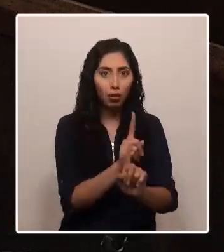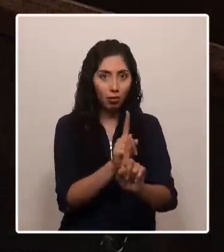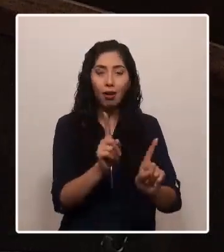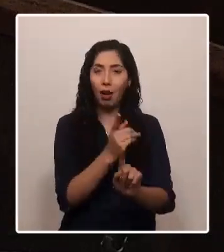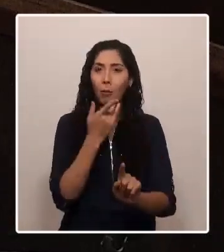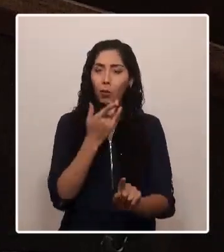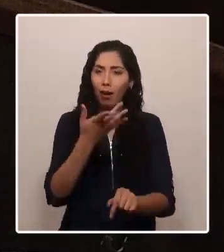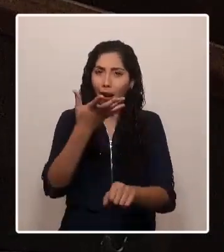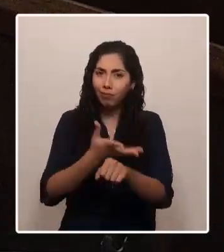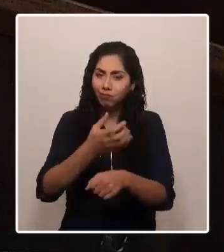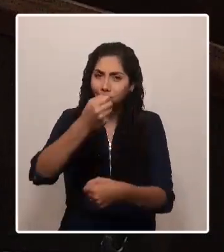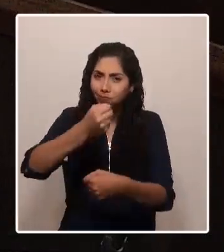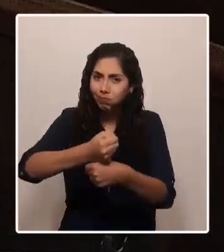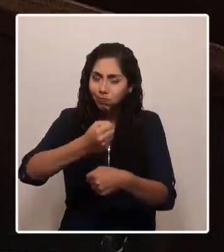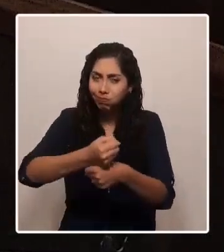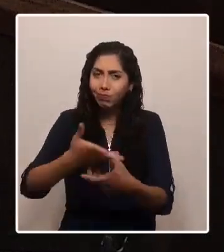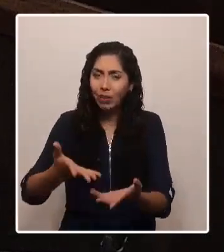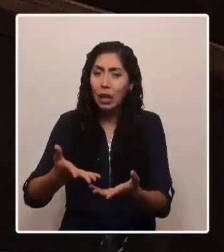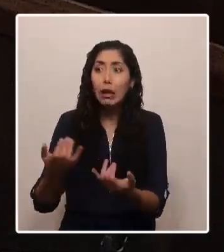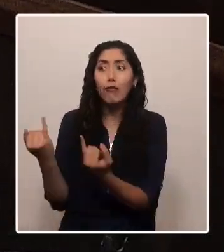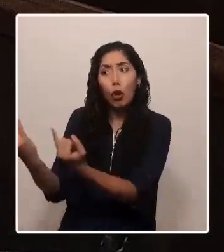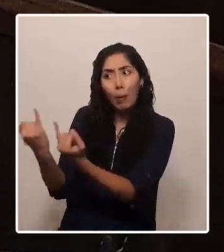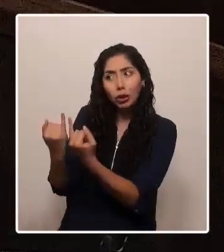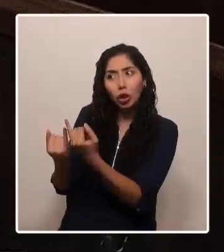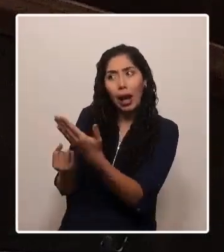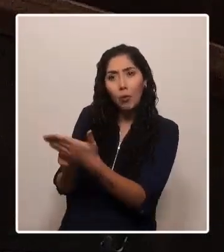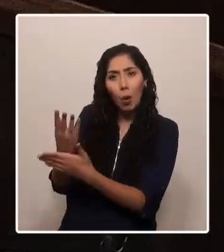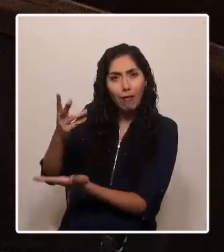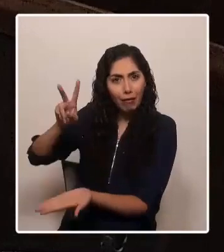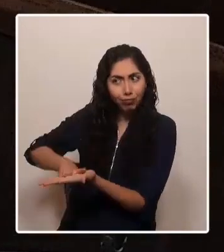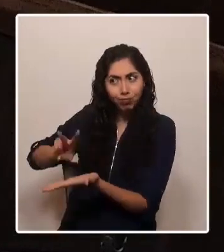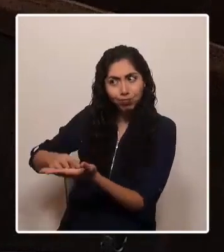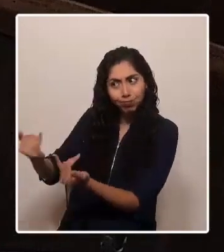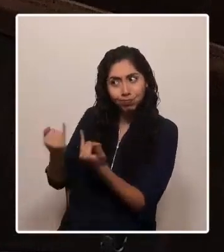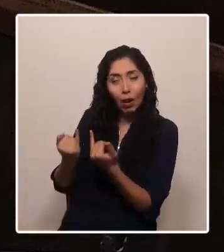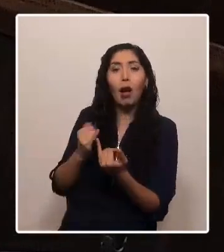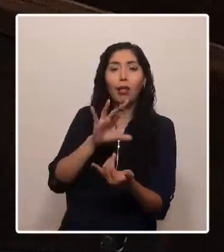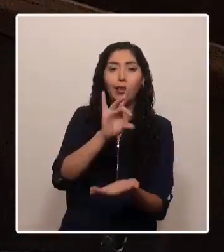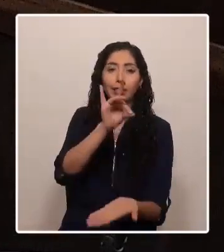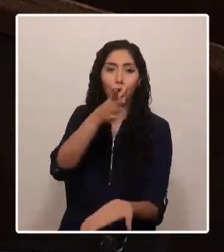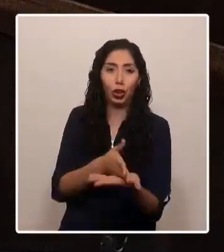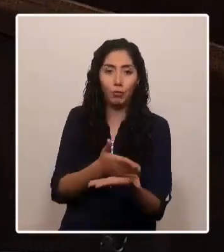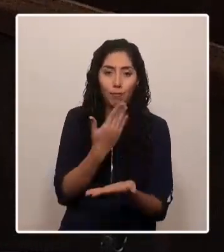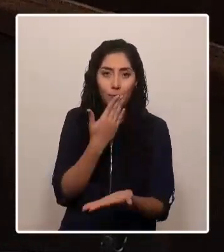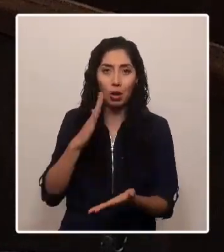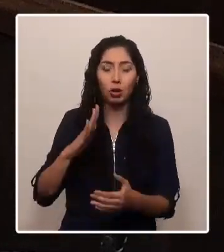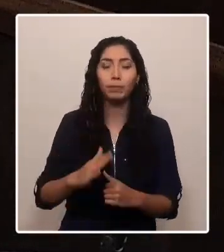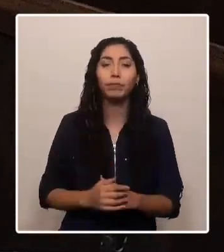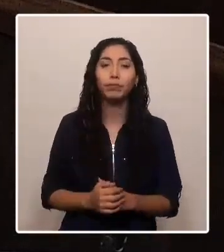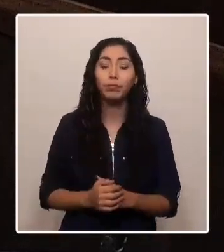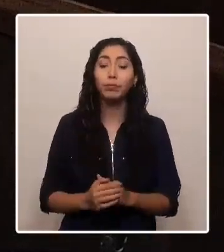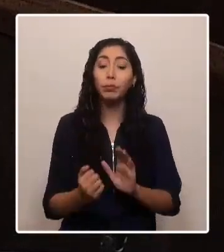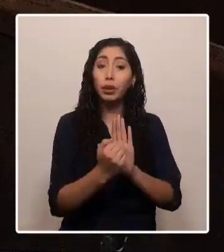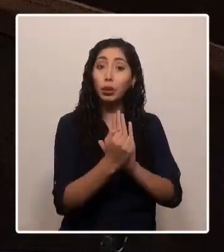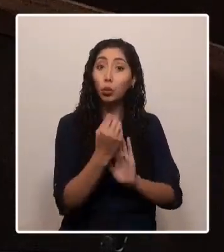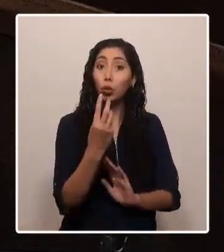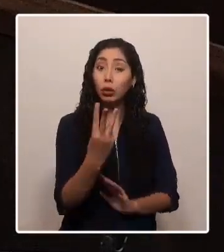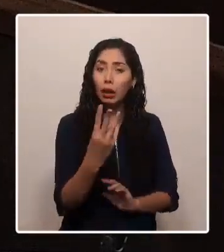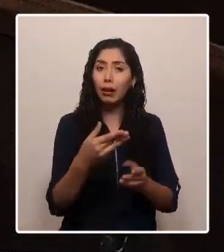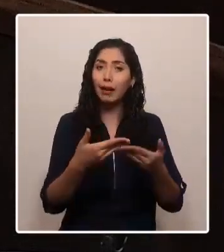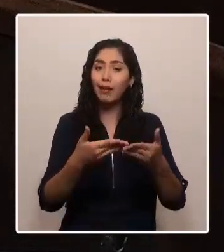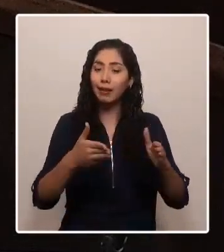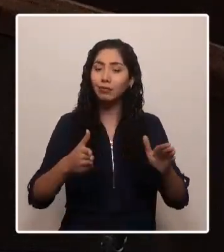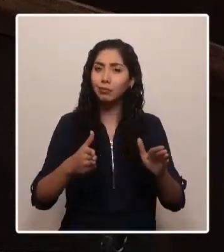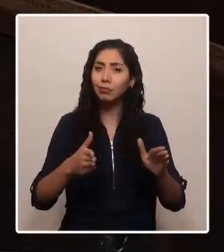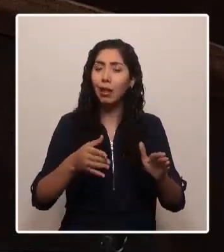implica usar información actualizada y verídica. El artículo 3 sobre libertad de investigación tiene distintas implicancias. Hace un tiempo